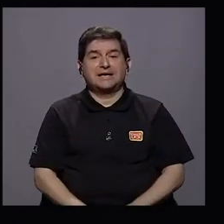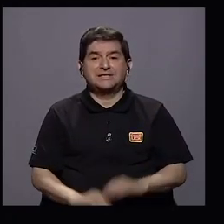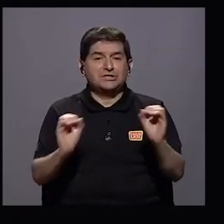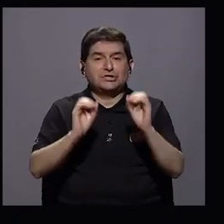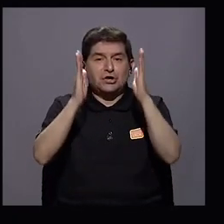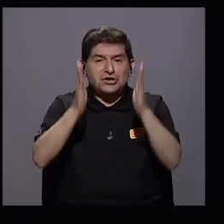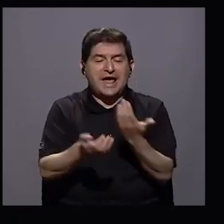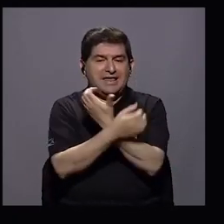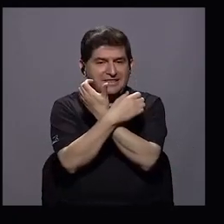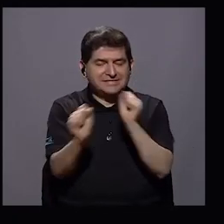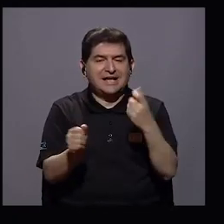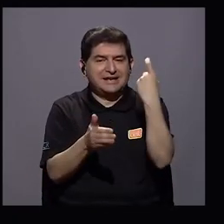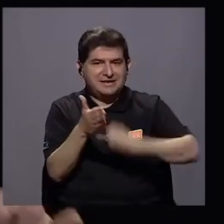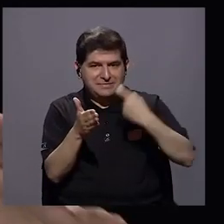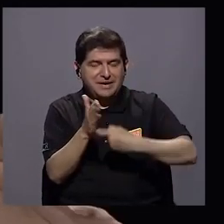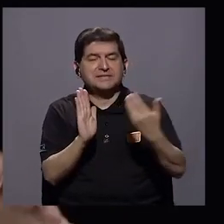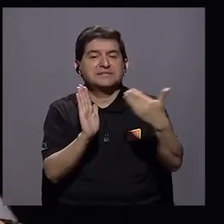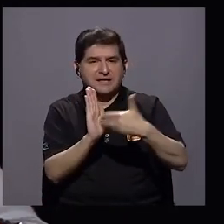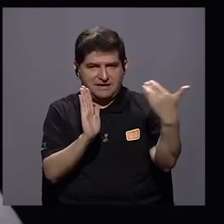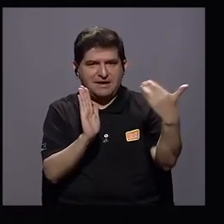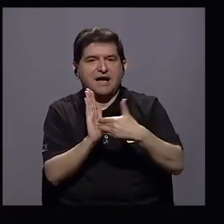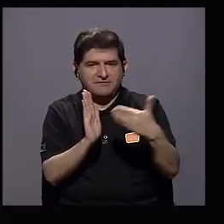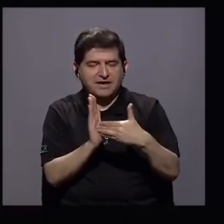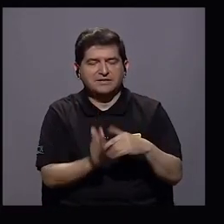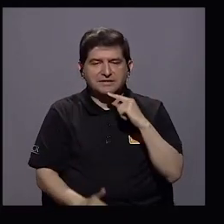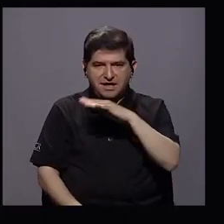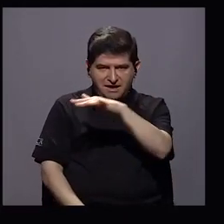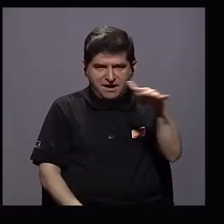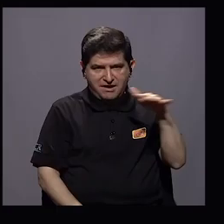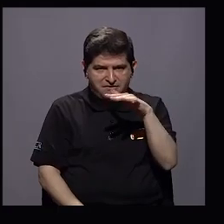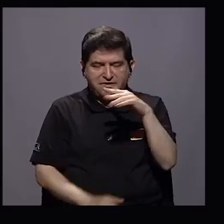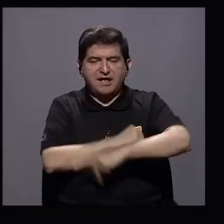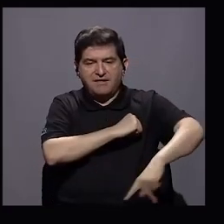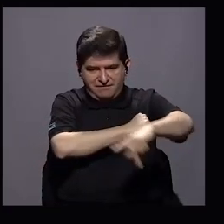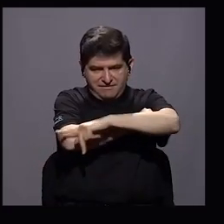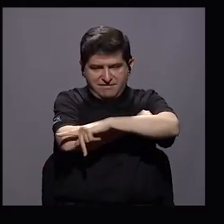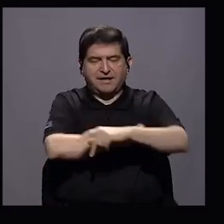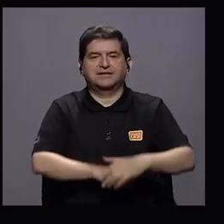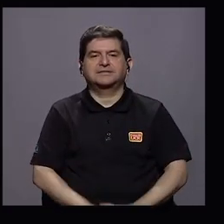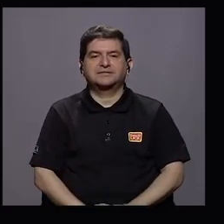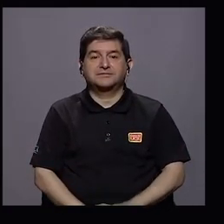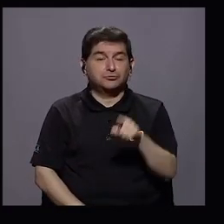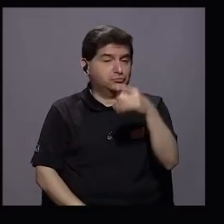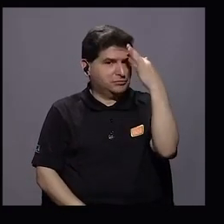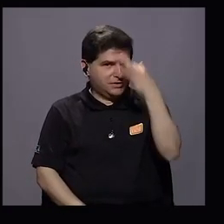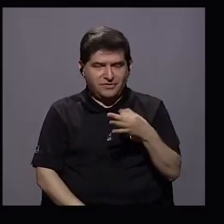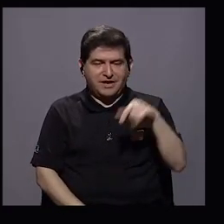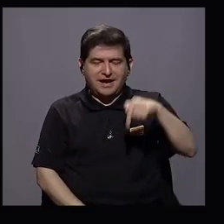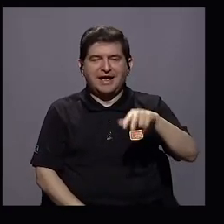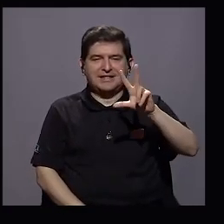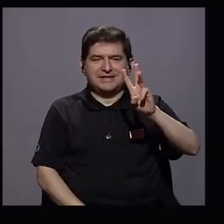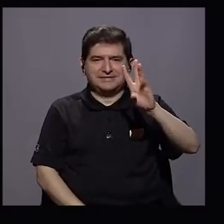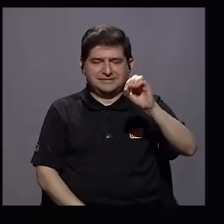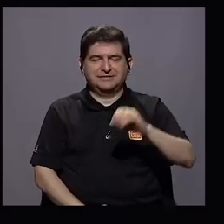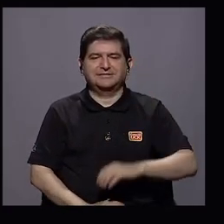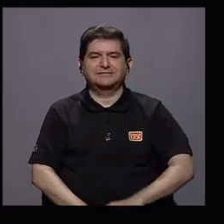Pablo. Nadie se va a salvar de este impuesto y va a afectar definitivamente la realidad de nuestro país. Así que no se fíe, estamos en